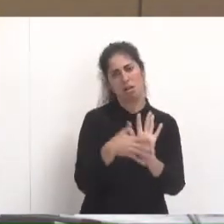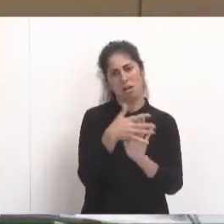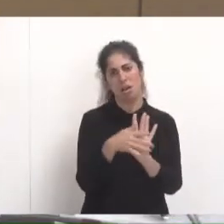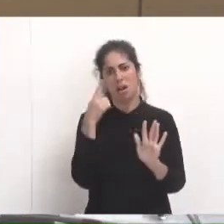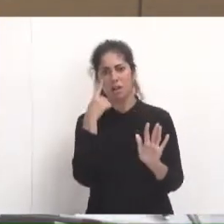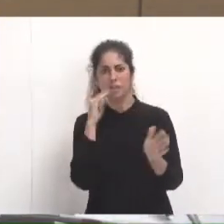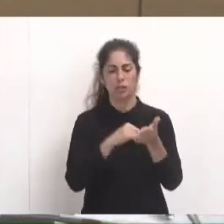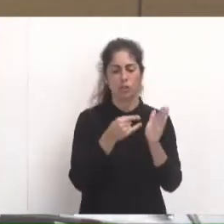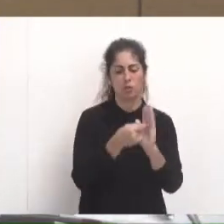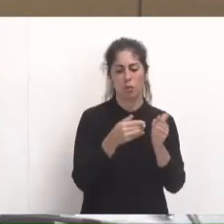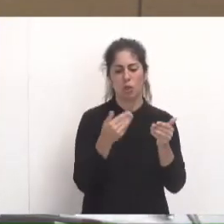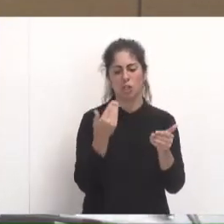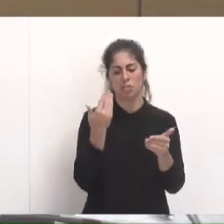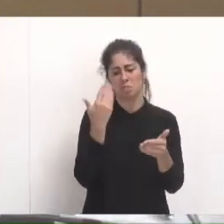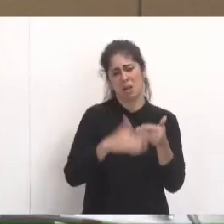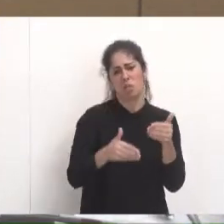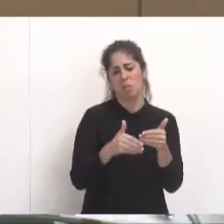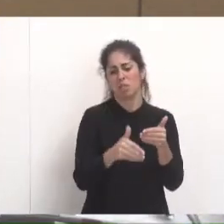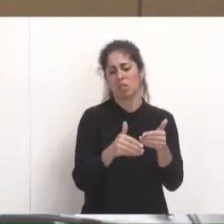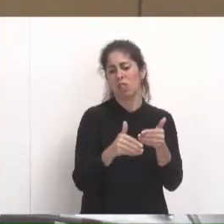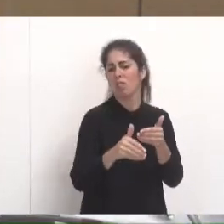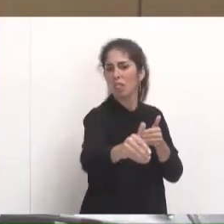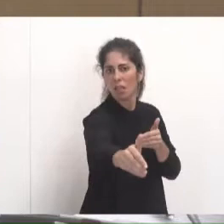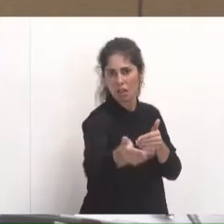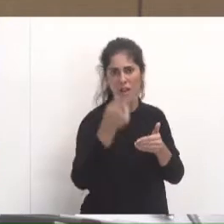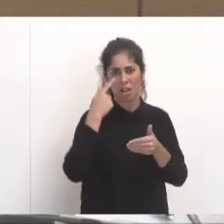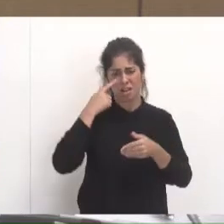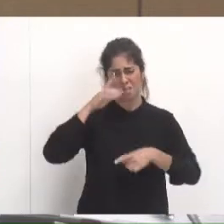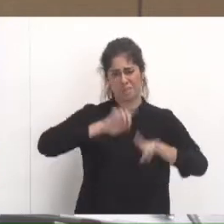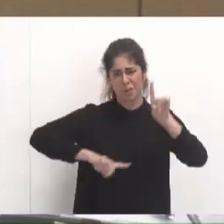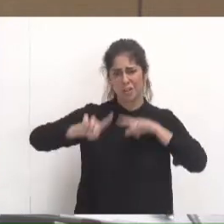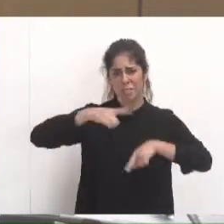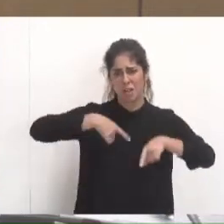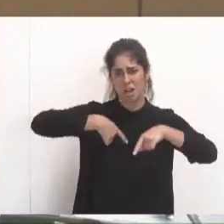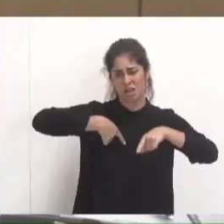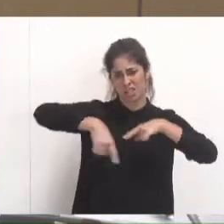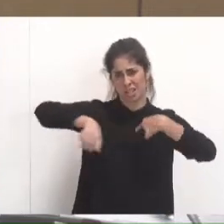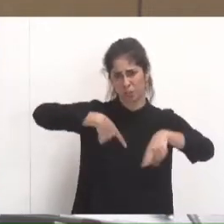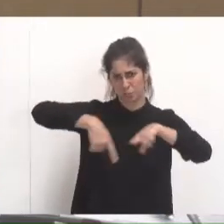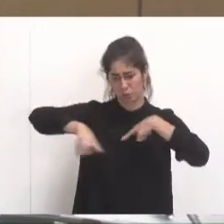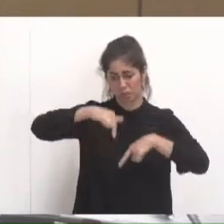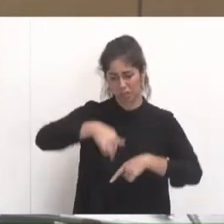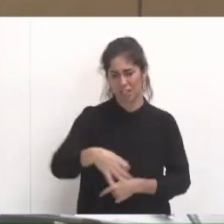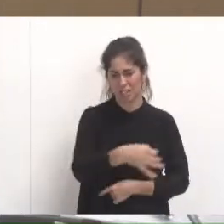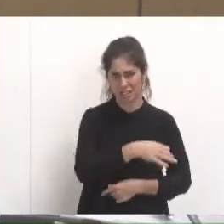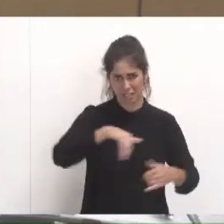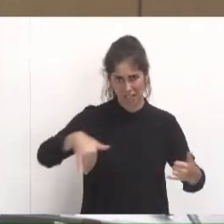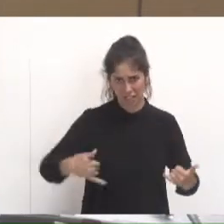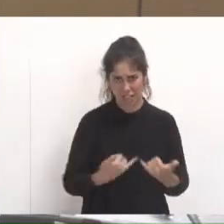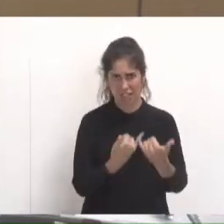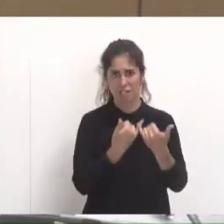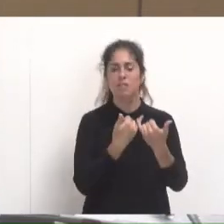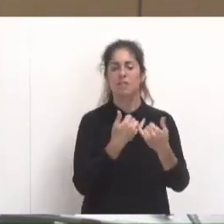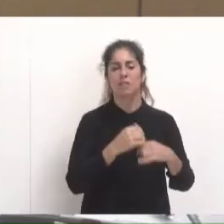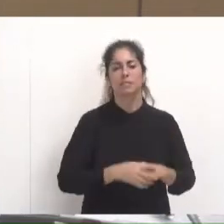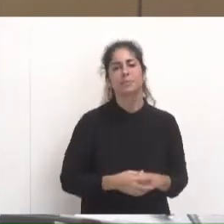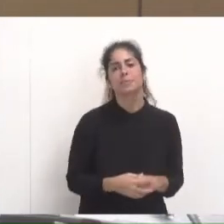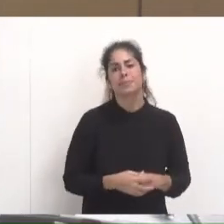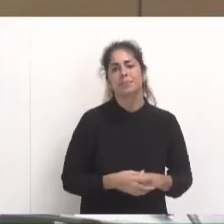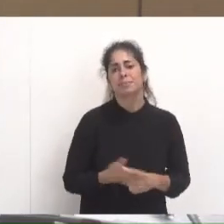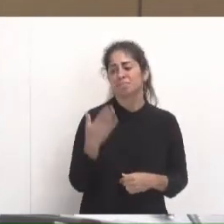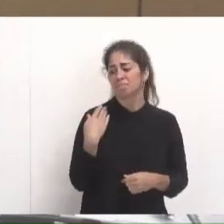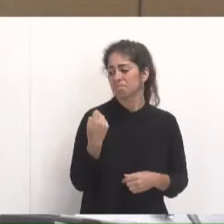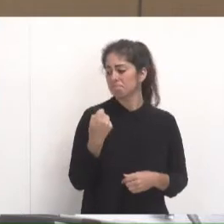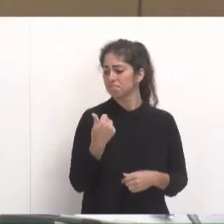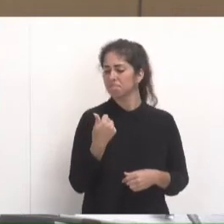plazo para contribuir a resolver el problema de movilidad que padece esta isla de Tenerife. Recientemente, la presidencia de